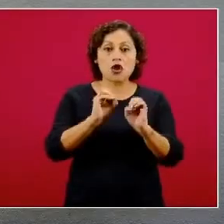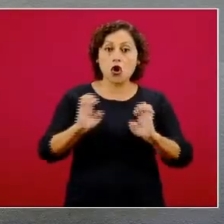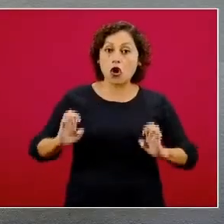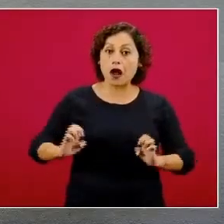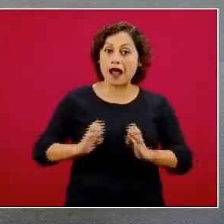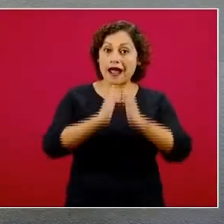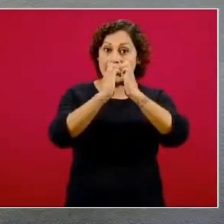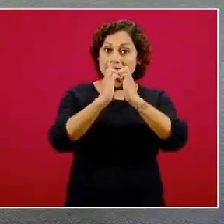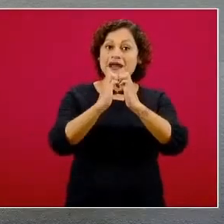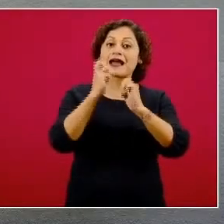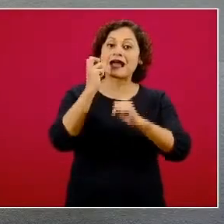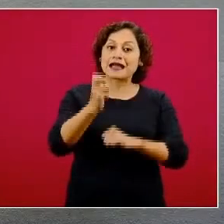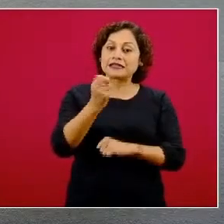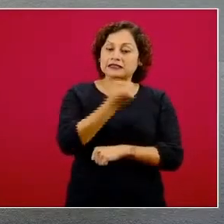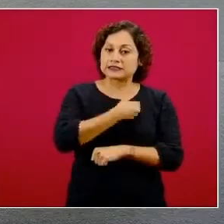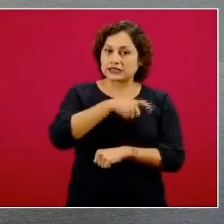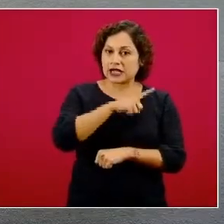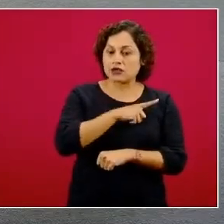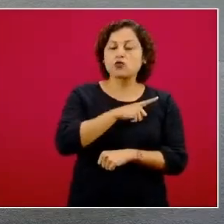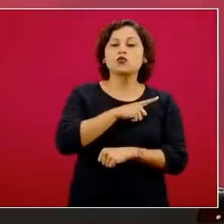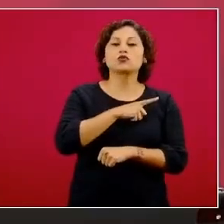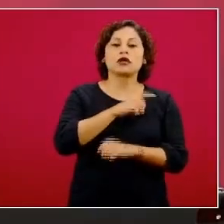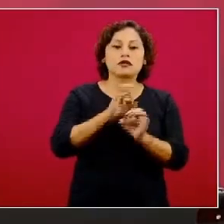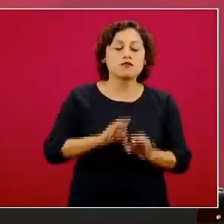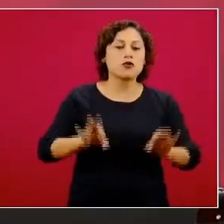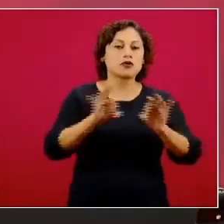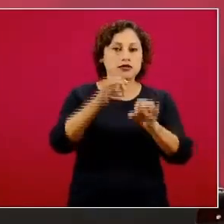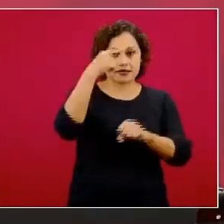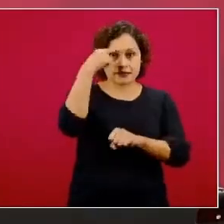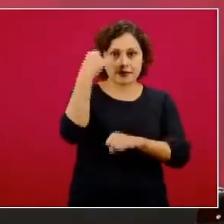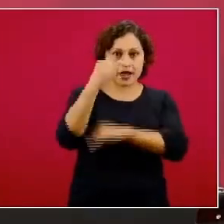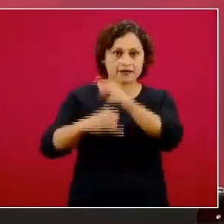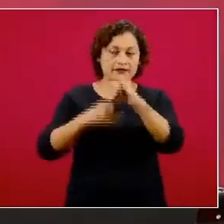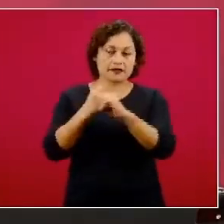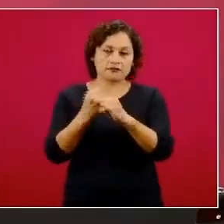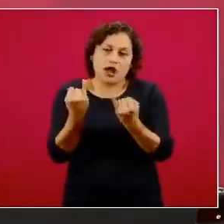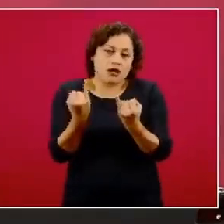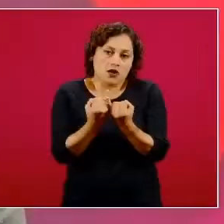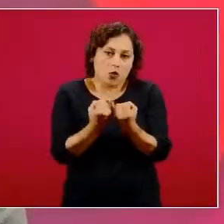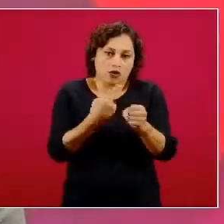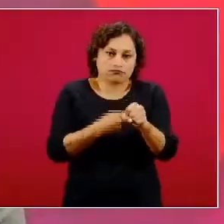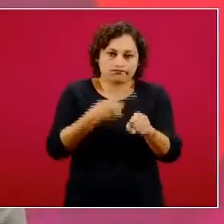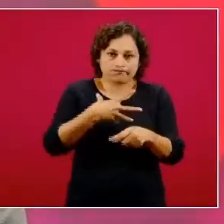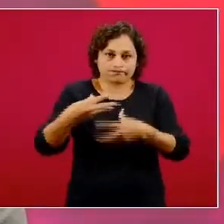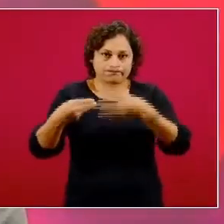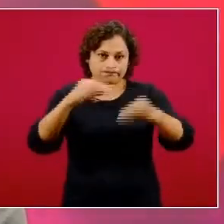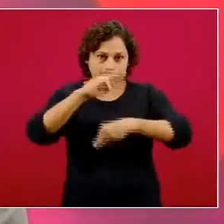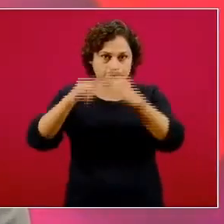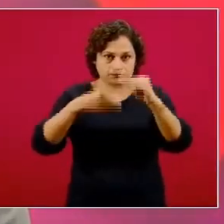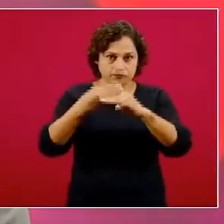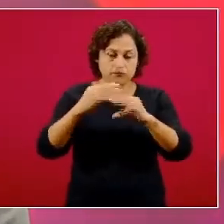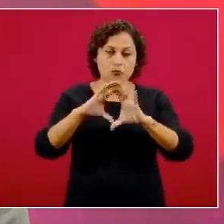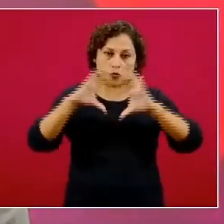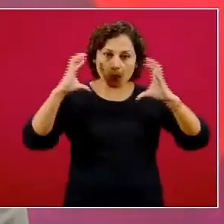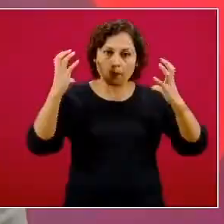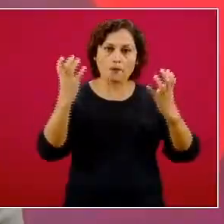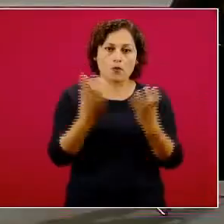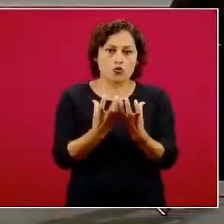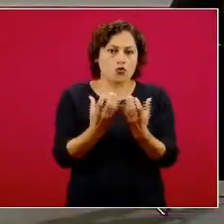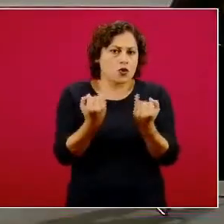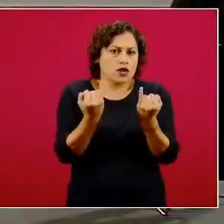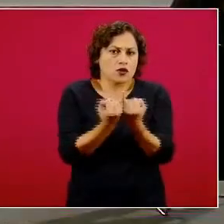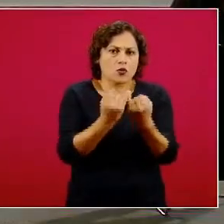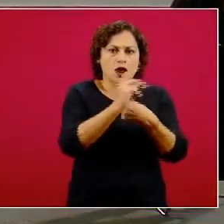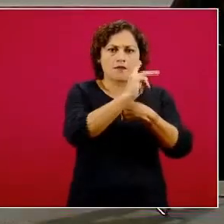pública de importancia internacional, como lo es esta pandemia, se están evaluando constantemente diferentes eventos en todos los